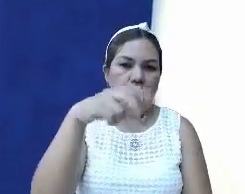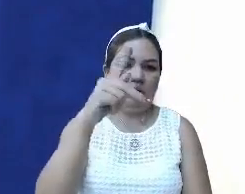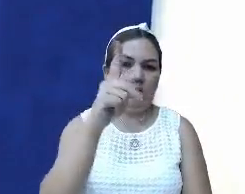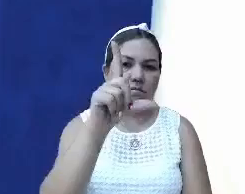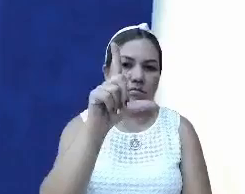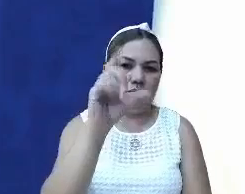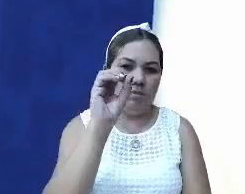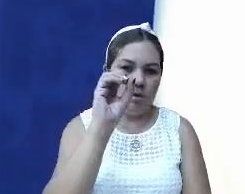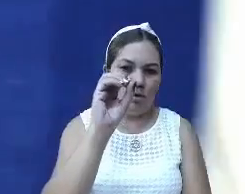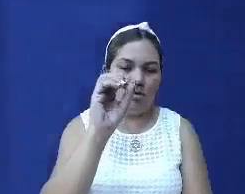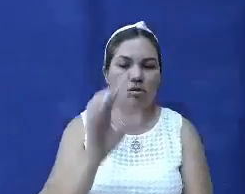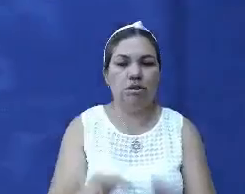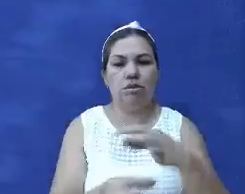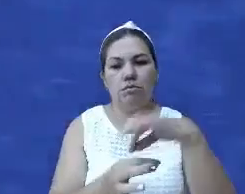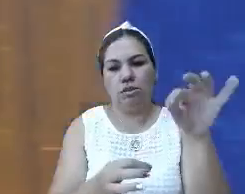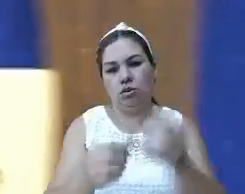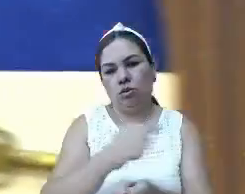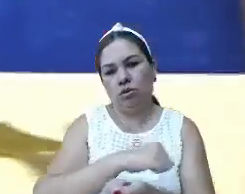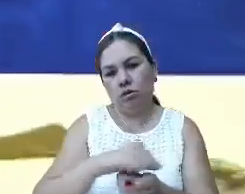Entonces el Señor Jesucristo